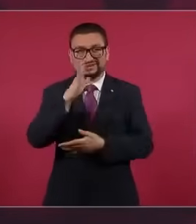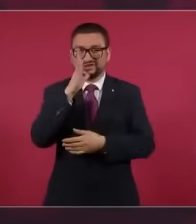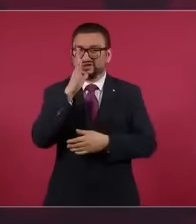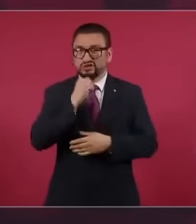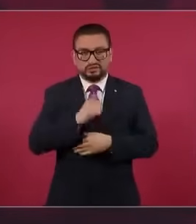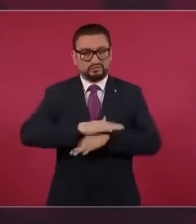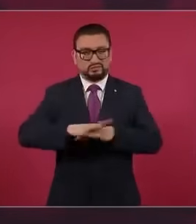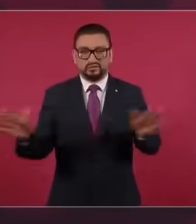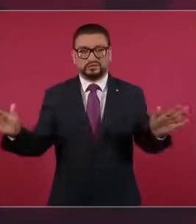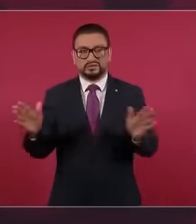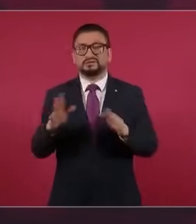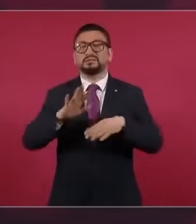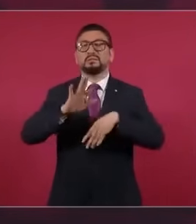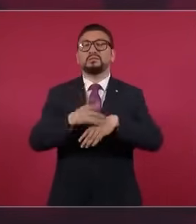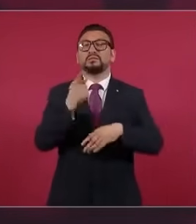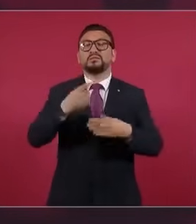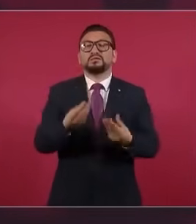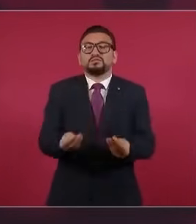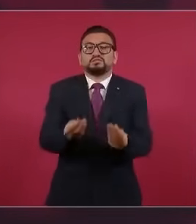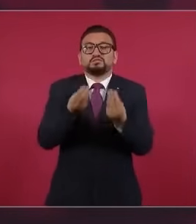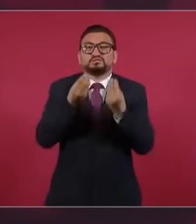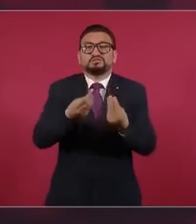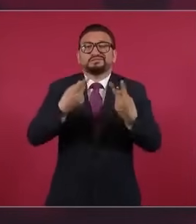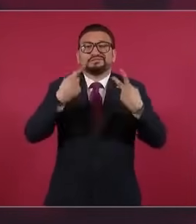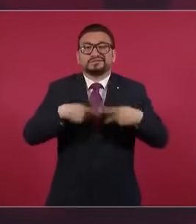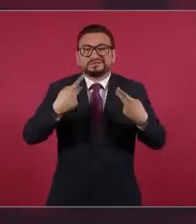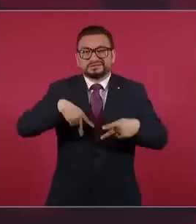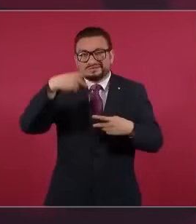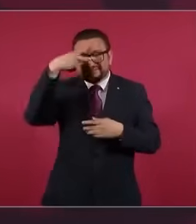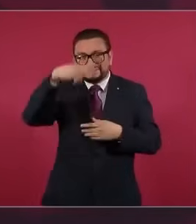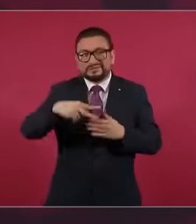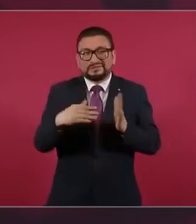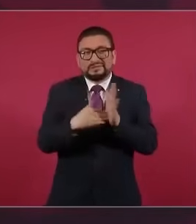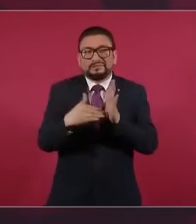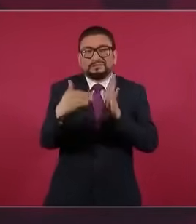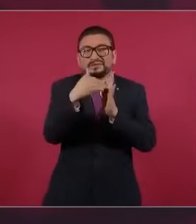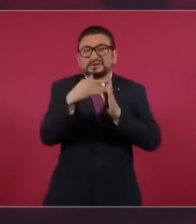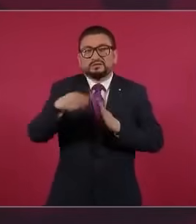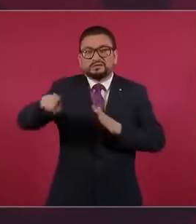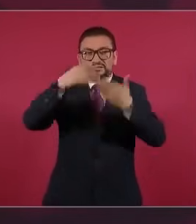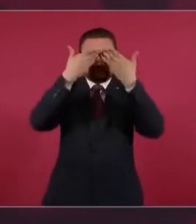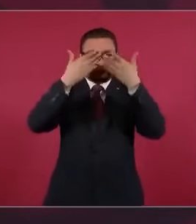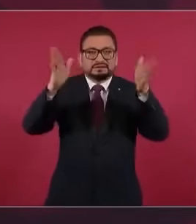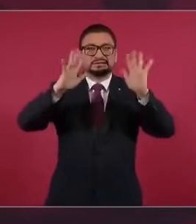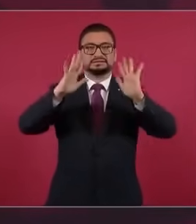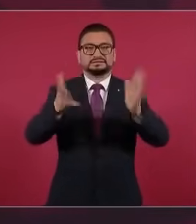Estamos hablando de millones de mexicanos que han tomado conciencia,